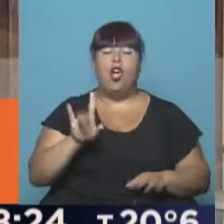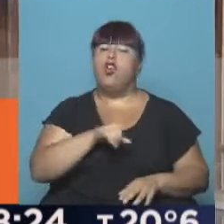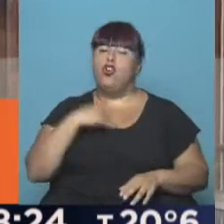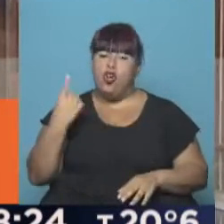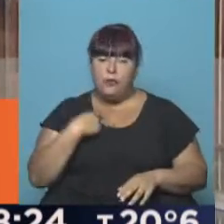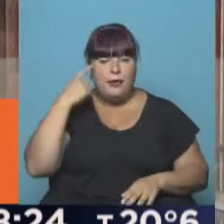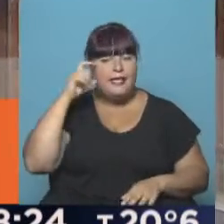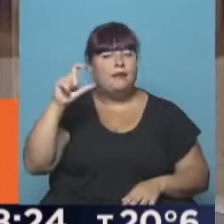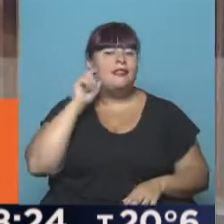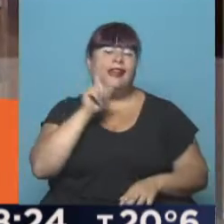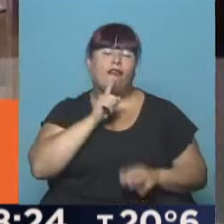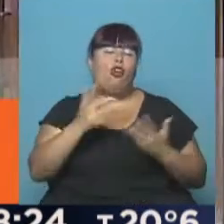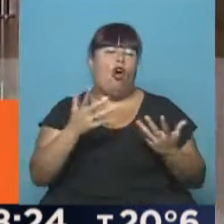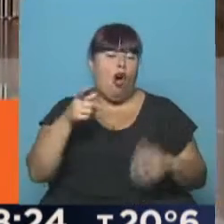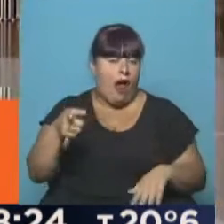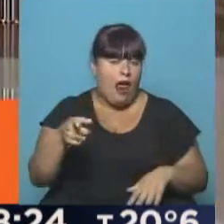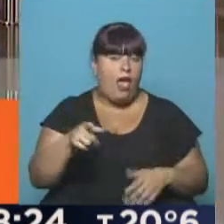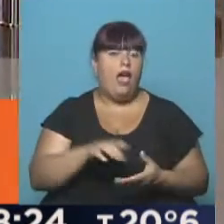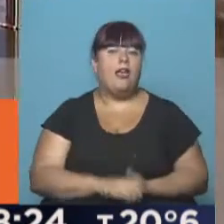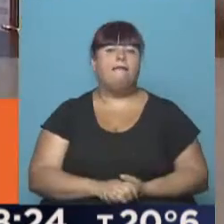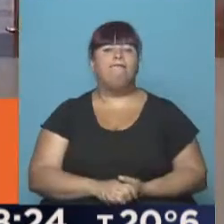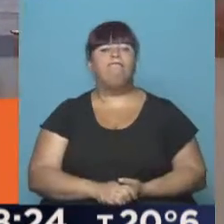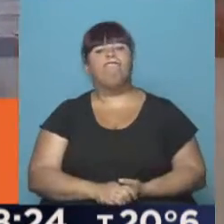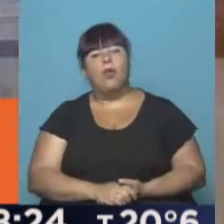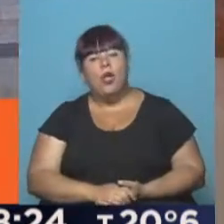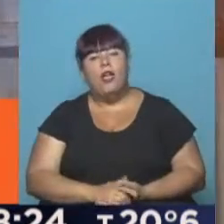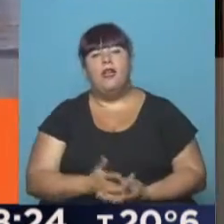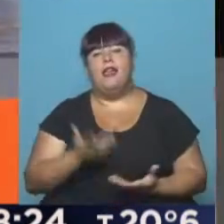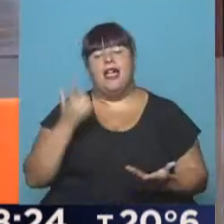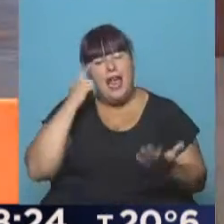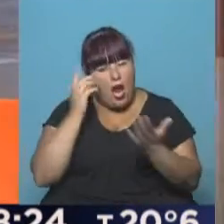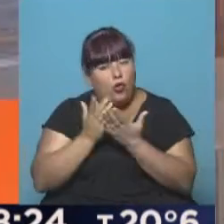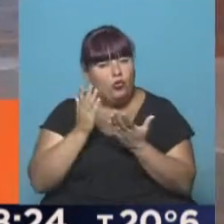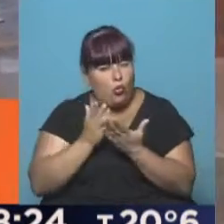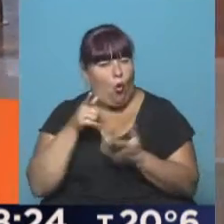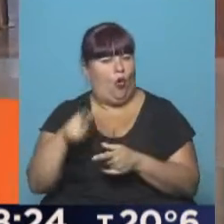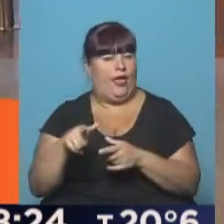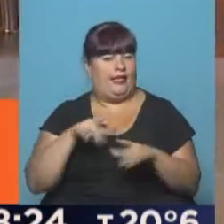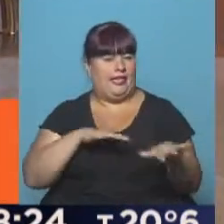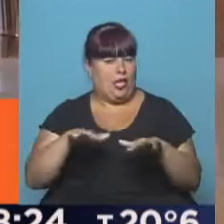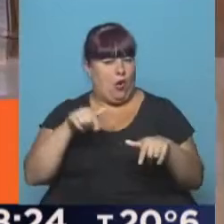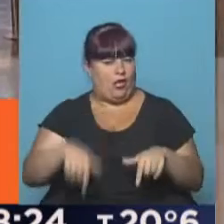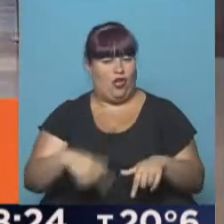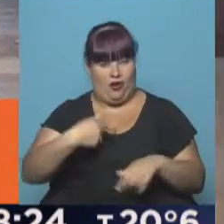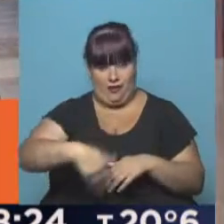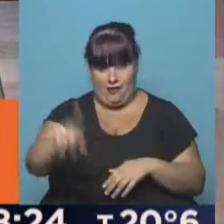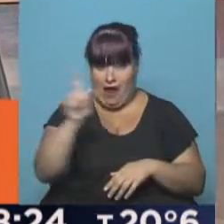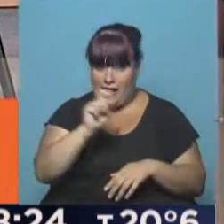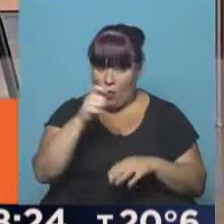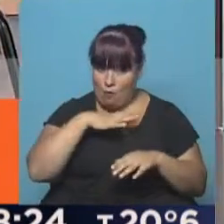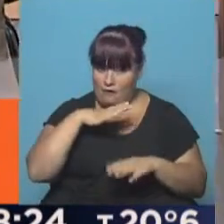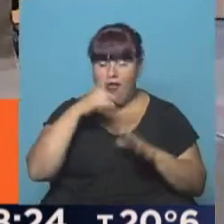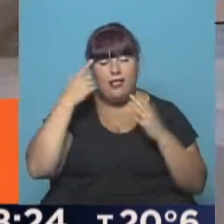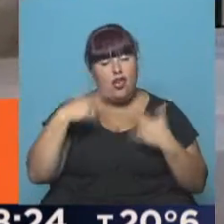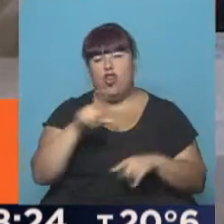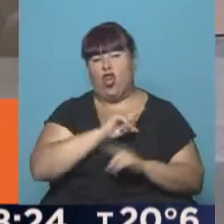esperamos que la cgt digamos evalúe esta situación en este mes que queda y que realmente no